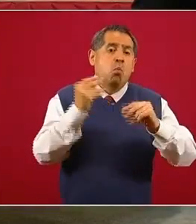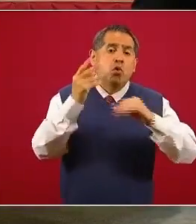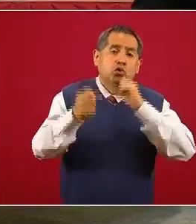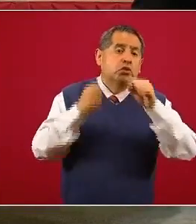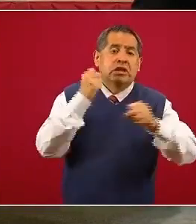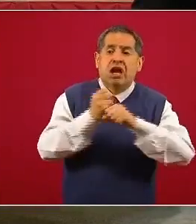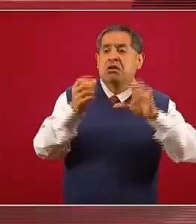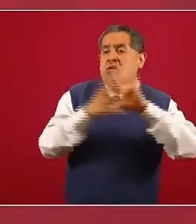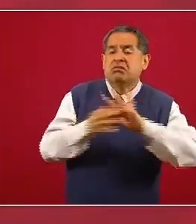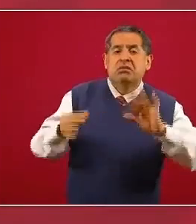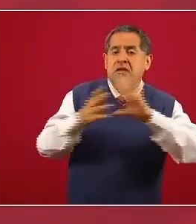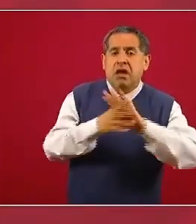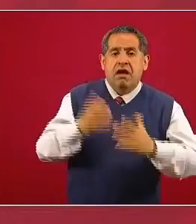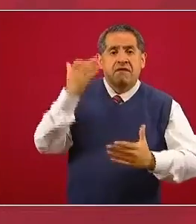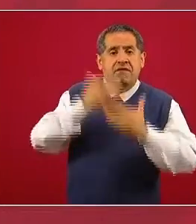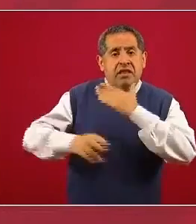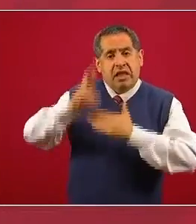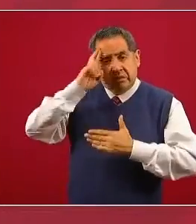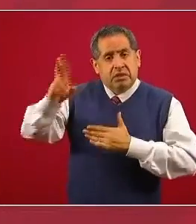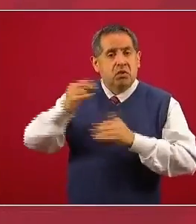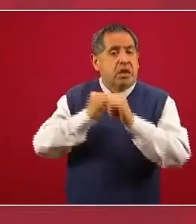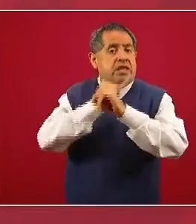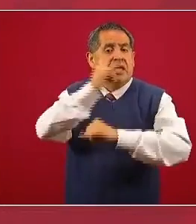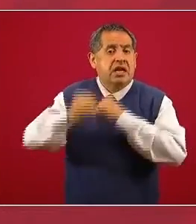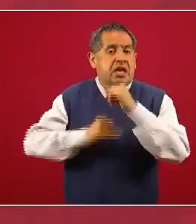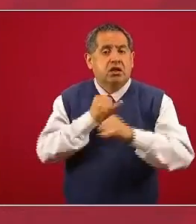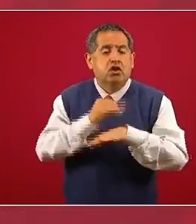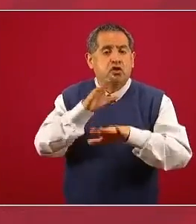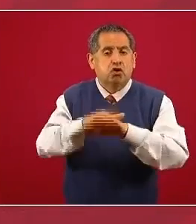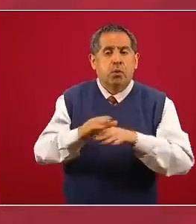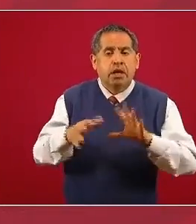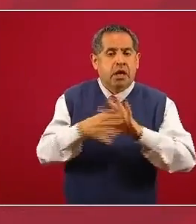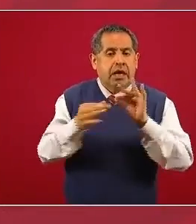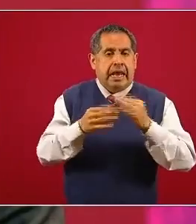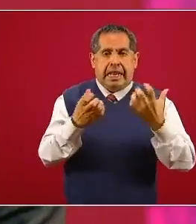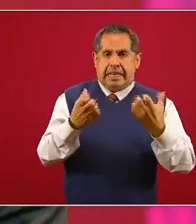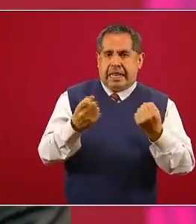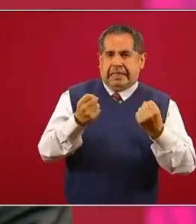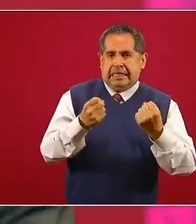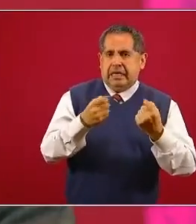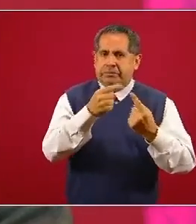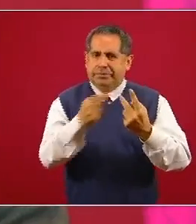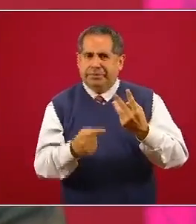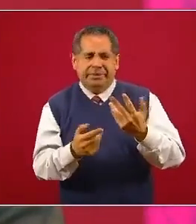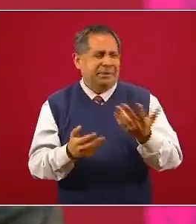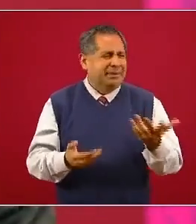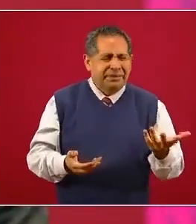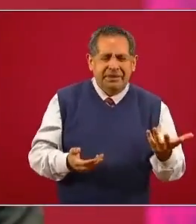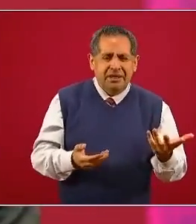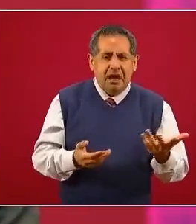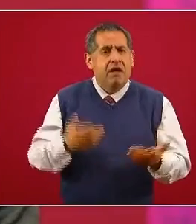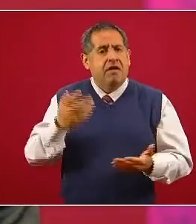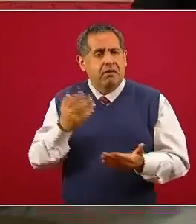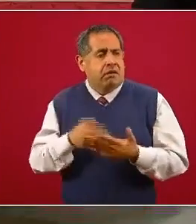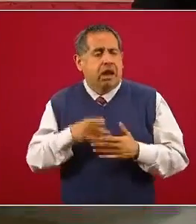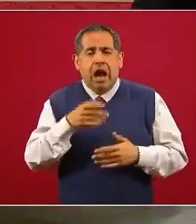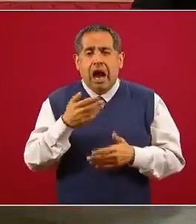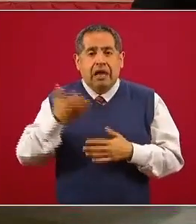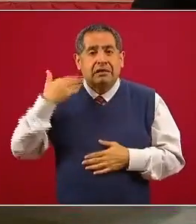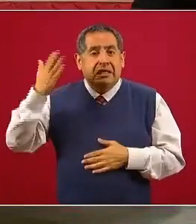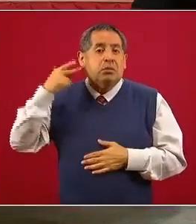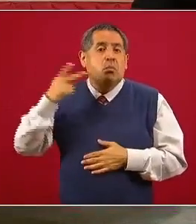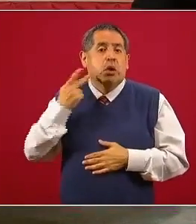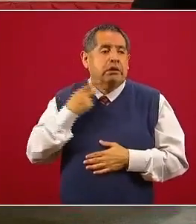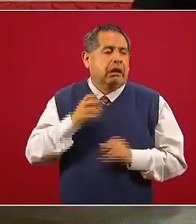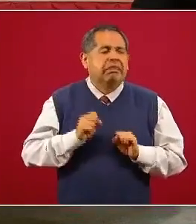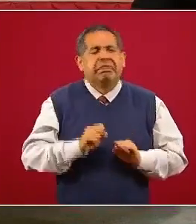años de violar el Código Internacional de Comercialización de Sucedáneos de la Leche y tener políticas